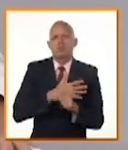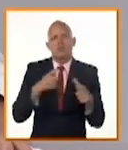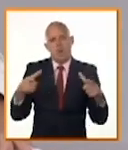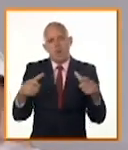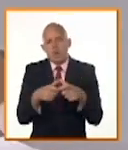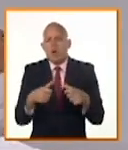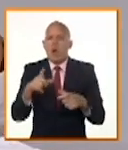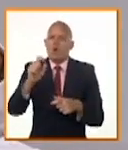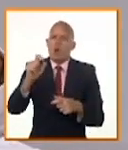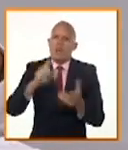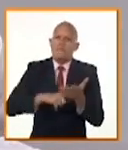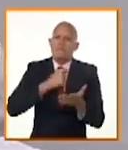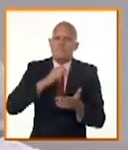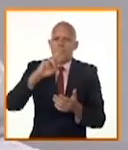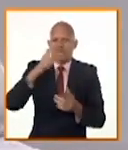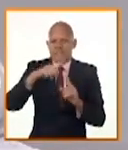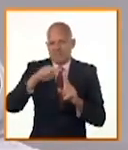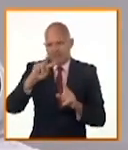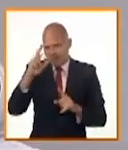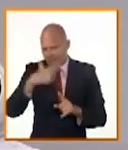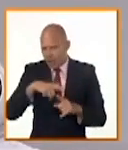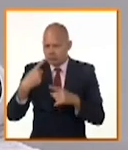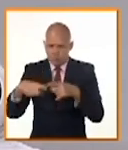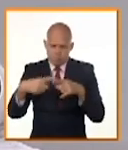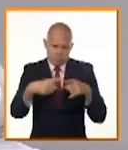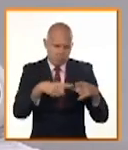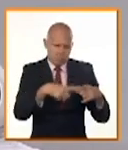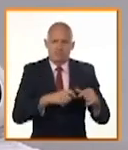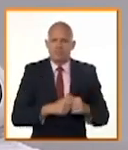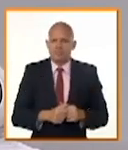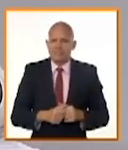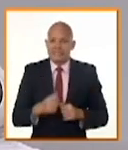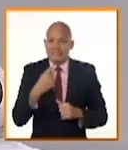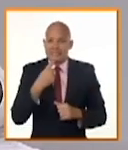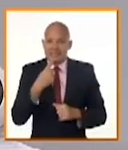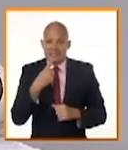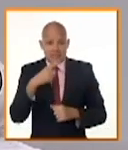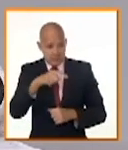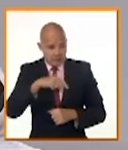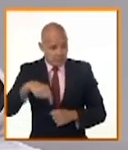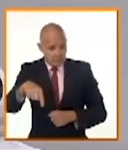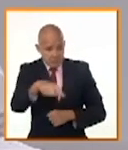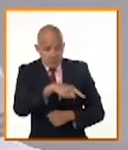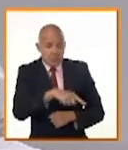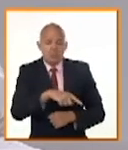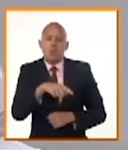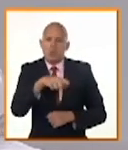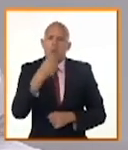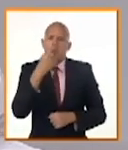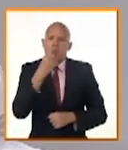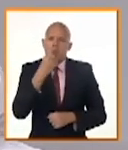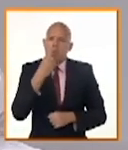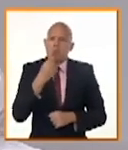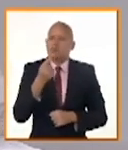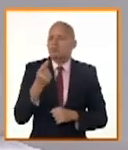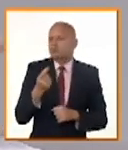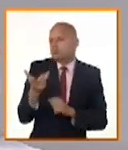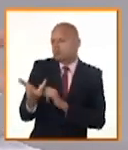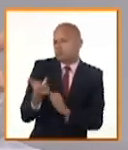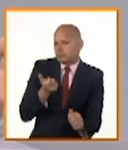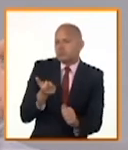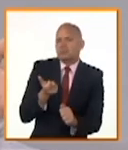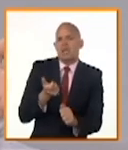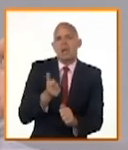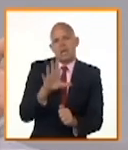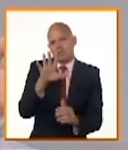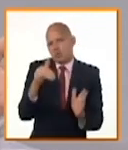el límite de cinco mil relaciones entre esos actores económicos es hasta cinco mil pesos que no quiere decir que una operación que usted tenga de tres mil cuatro mil